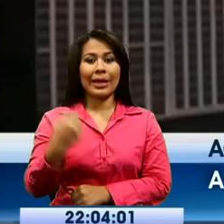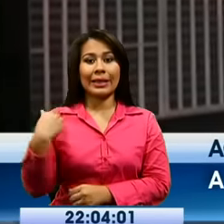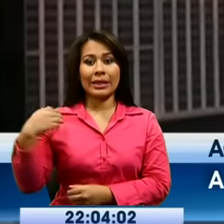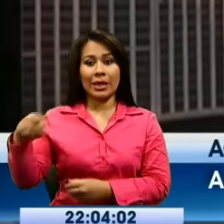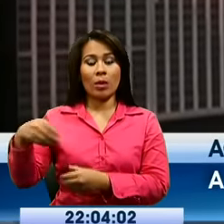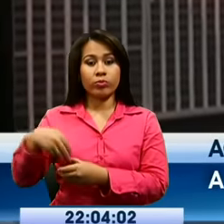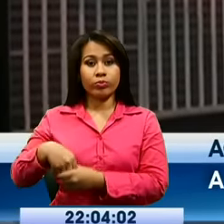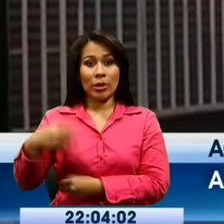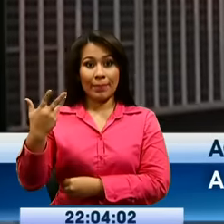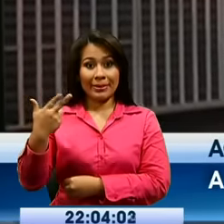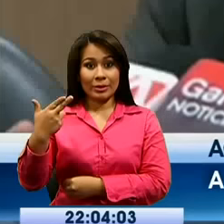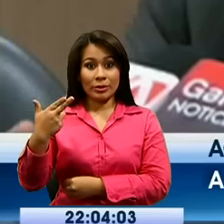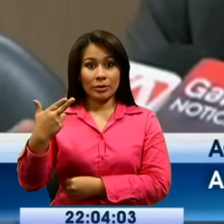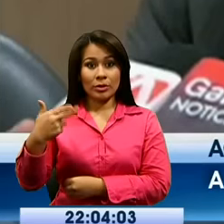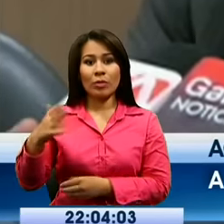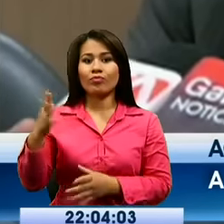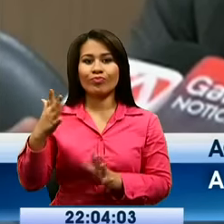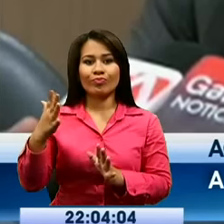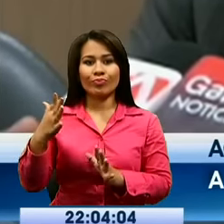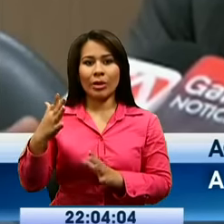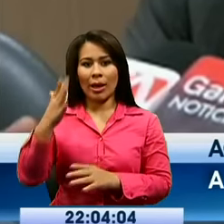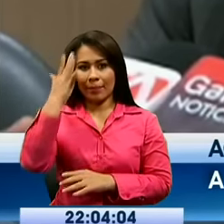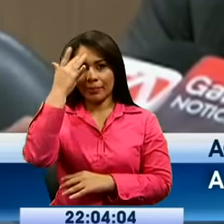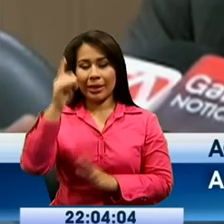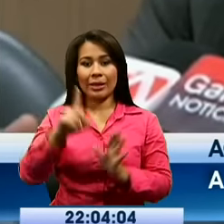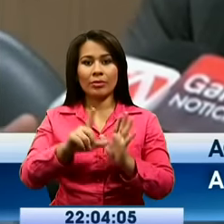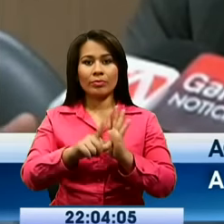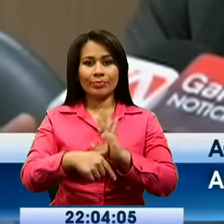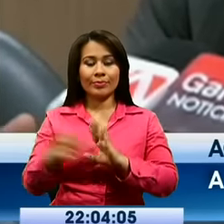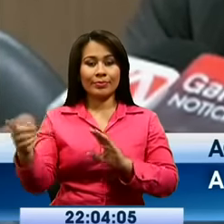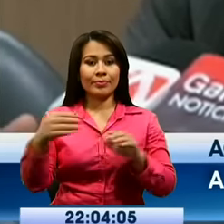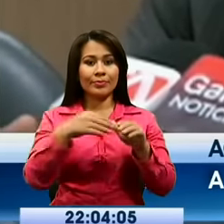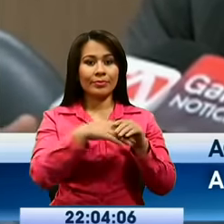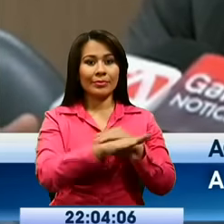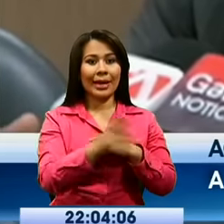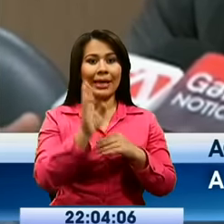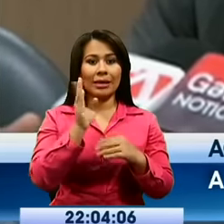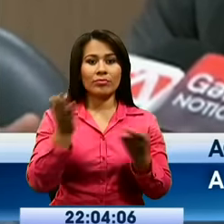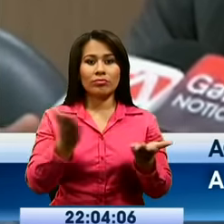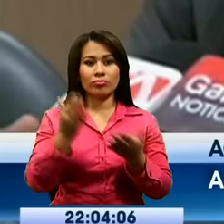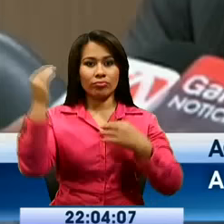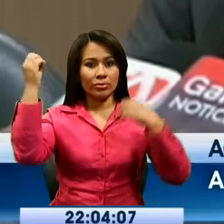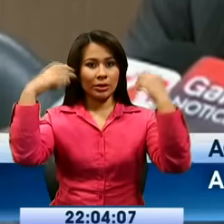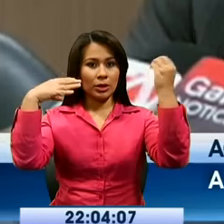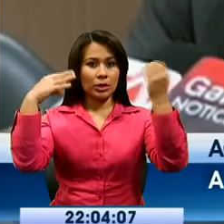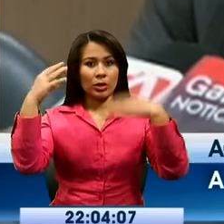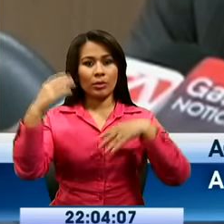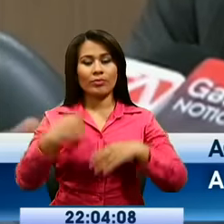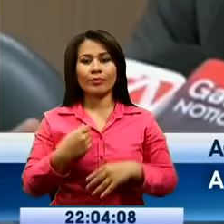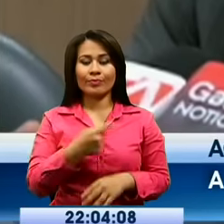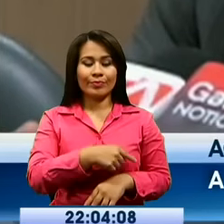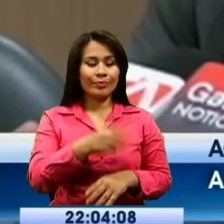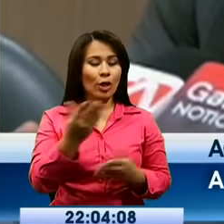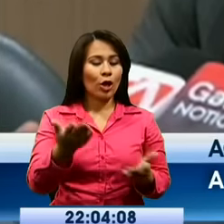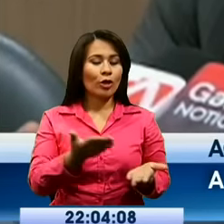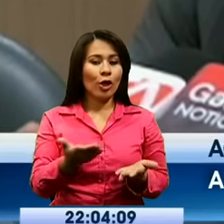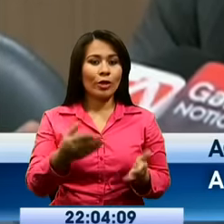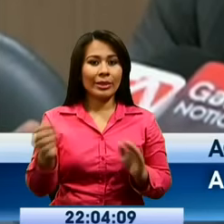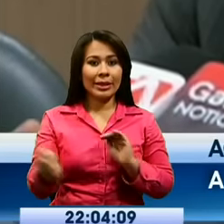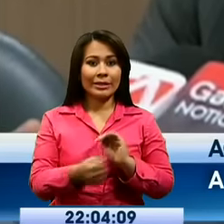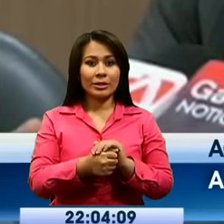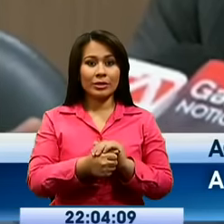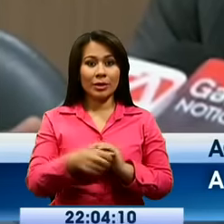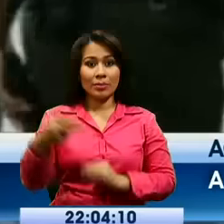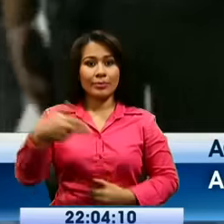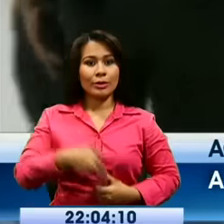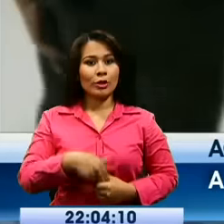se identificó porque el momento de que estas personas fueron aprendidas estaban dentro de una discoteca y no se pudo encontrar ningún tipo de